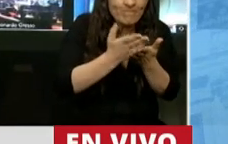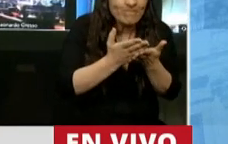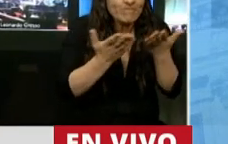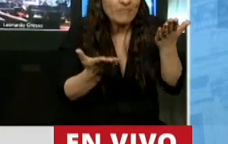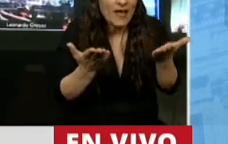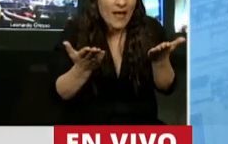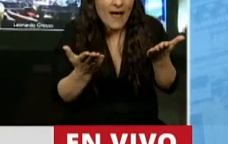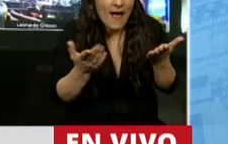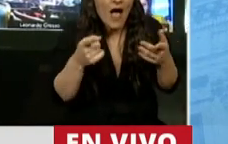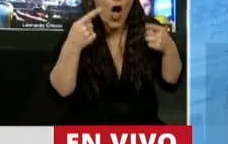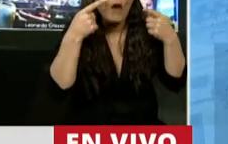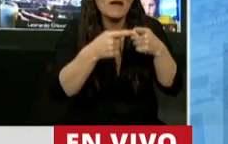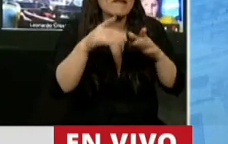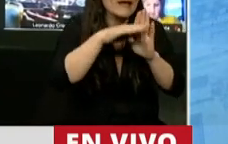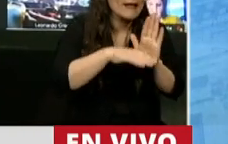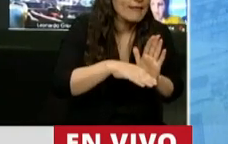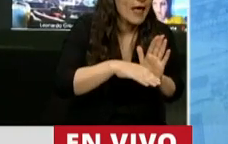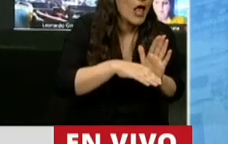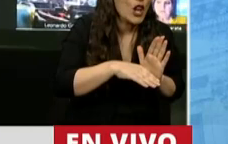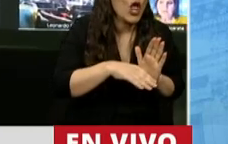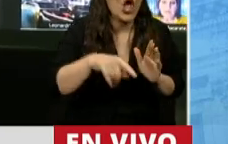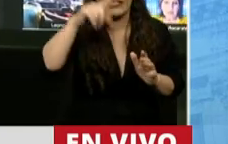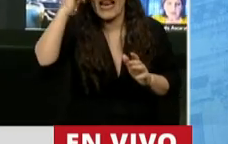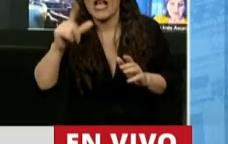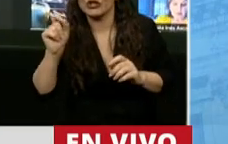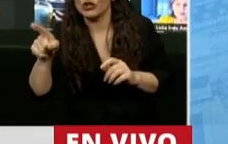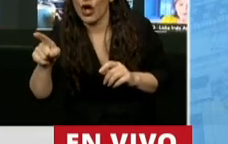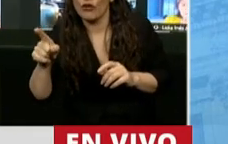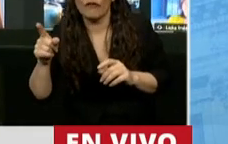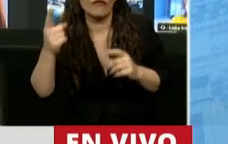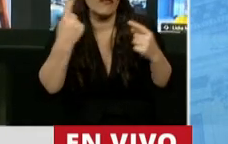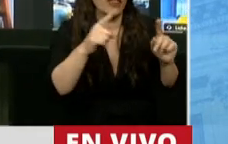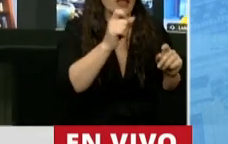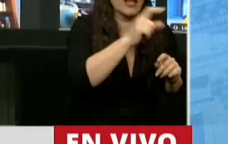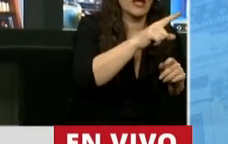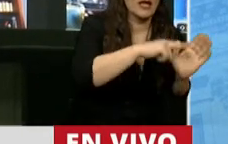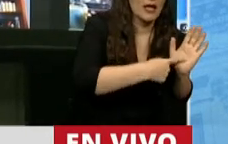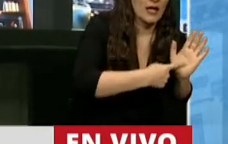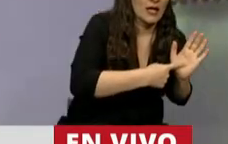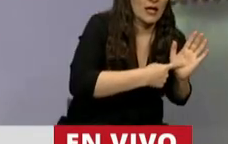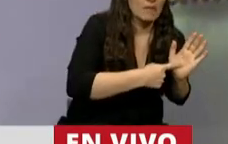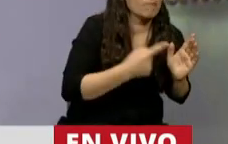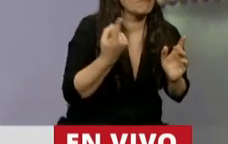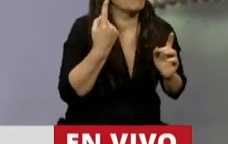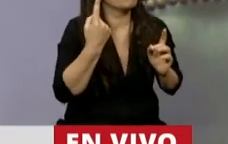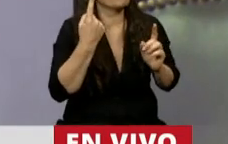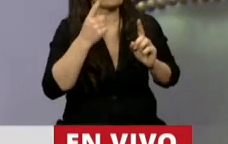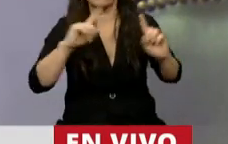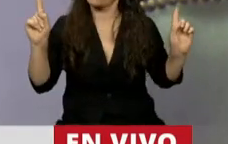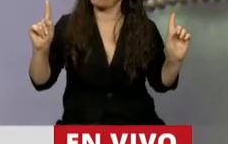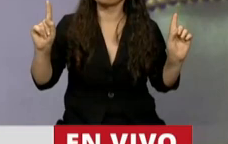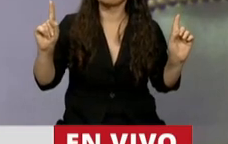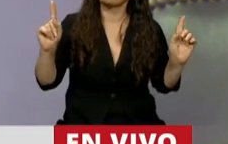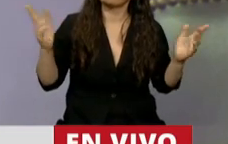esos criterios objetivos que para la nación son unos, que para la ciudad son otros. Pero no,